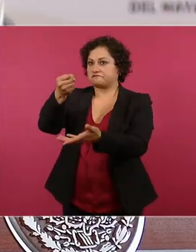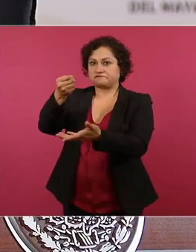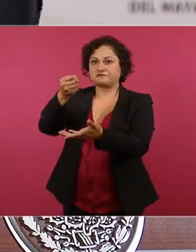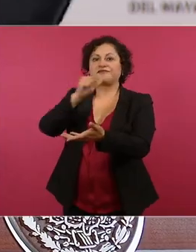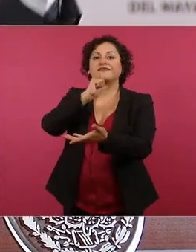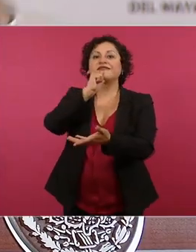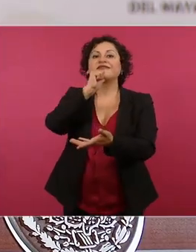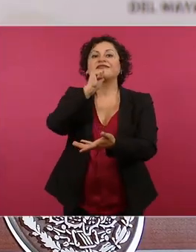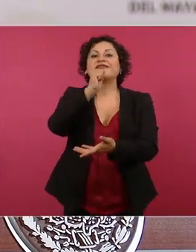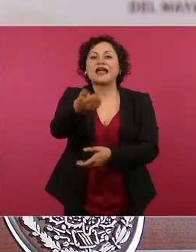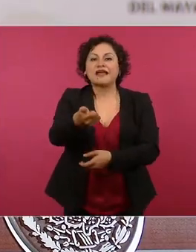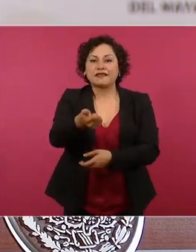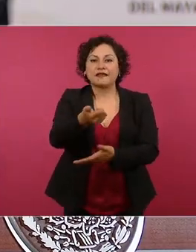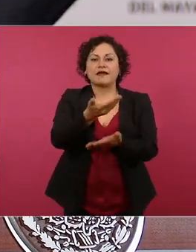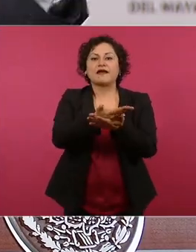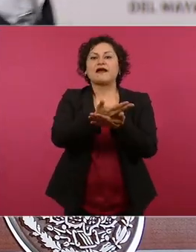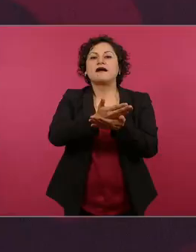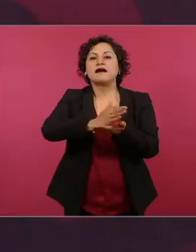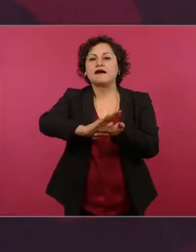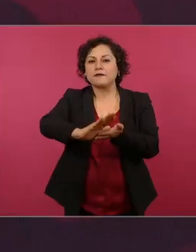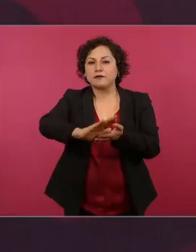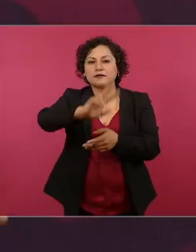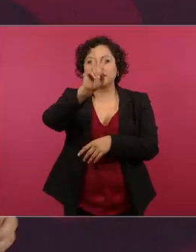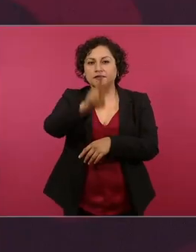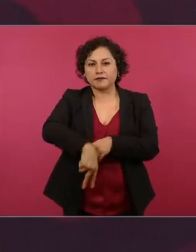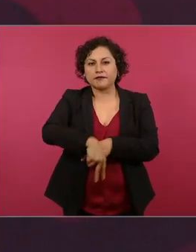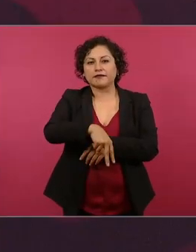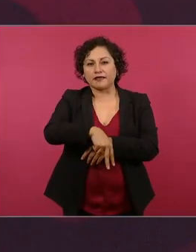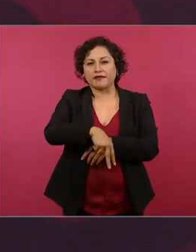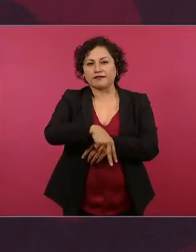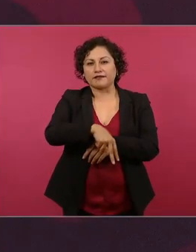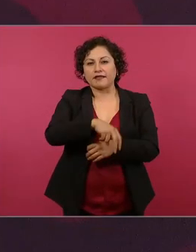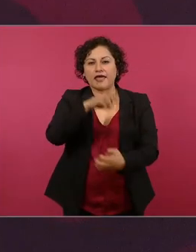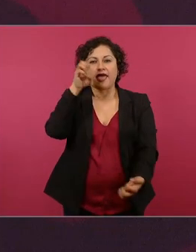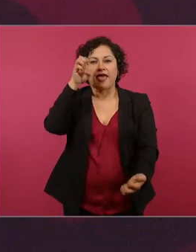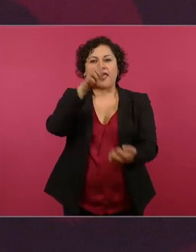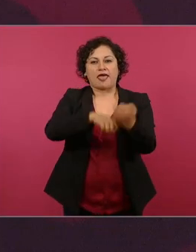y además engañan. Me hicieron una entrevista